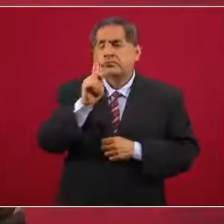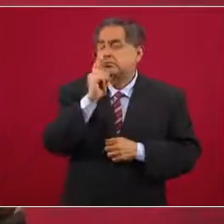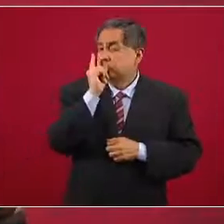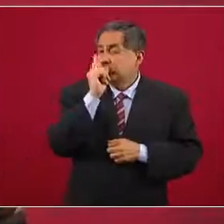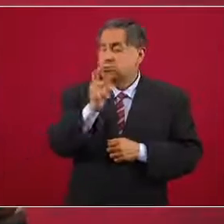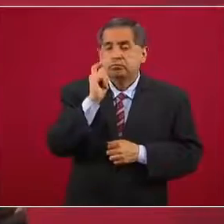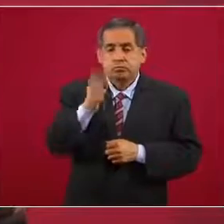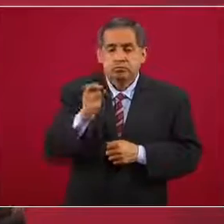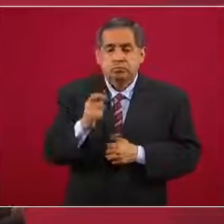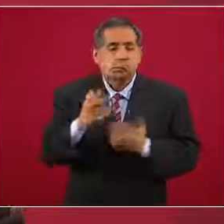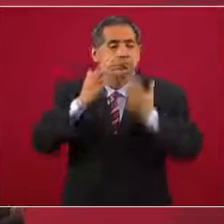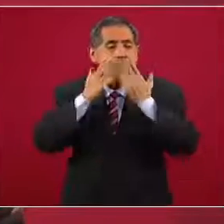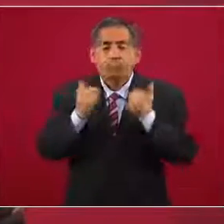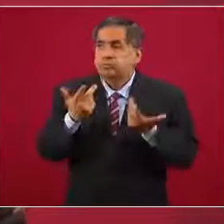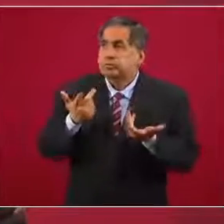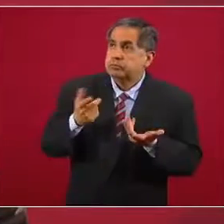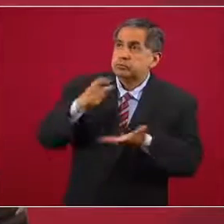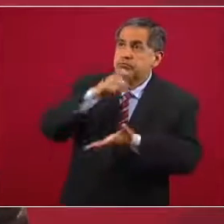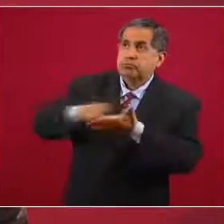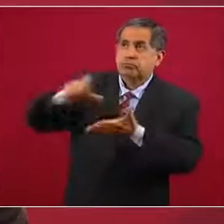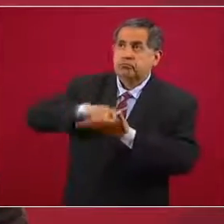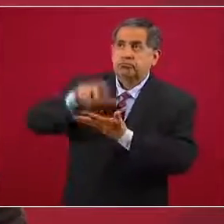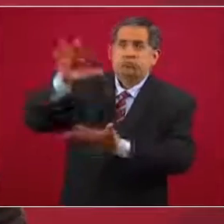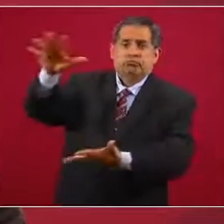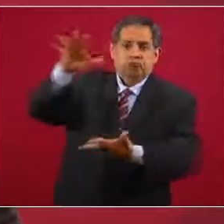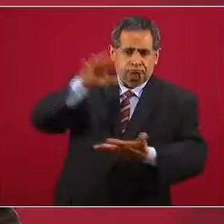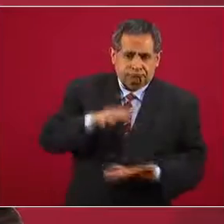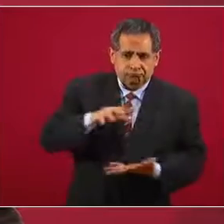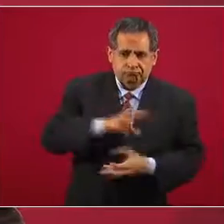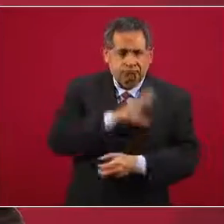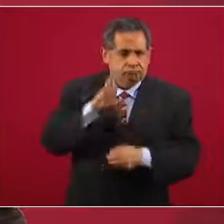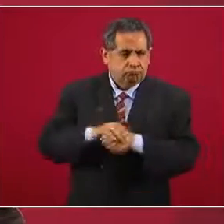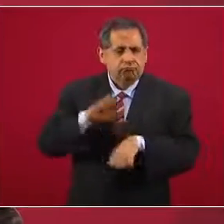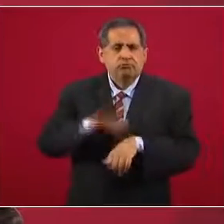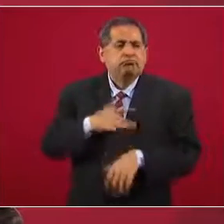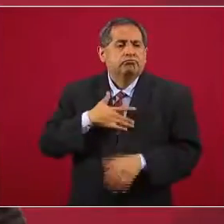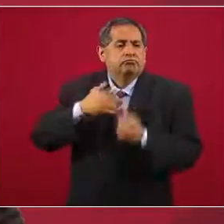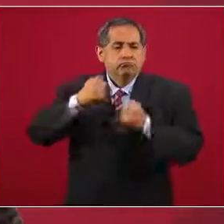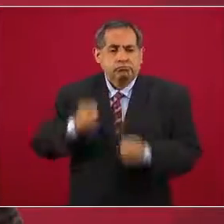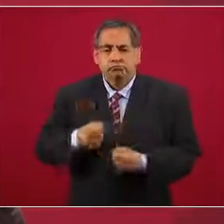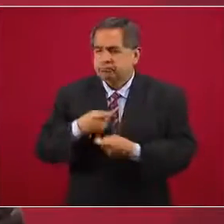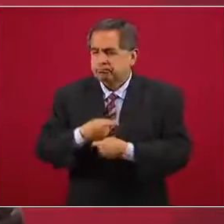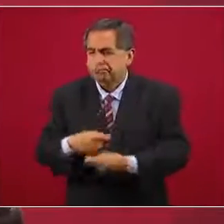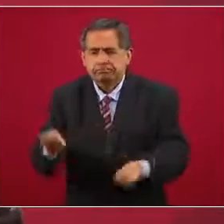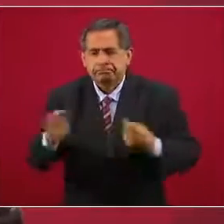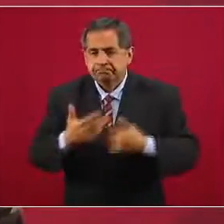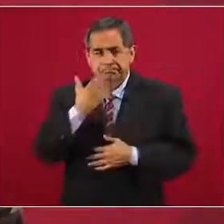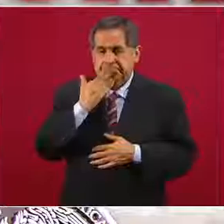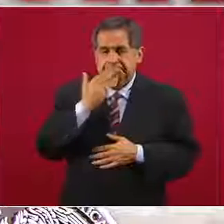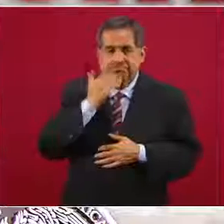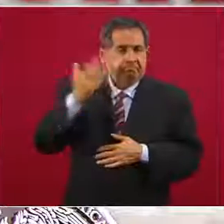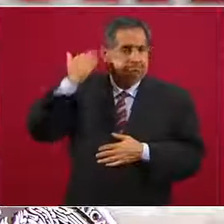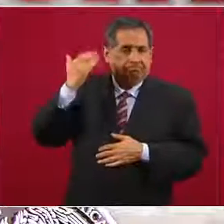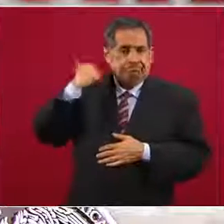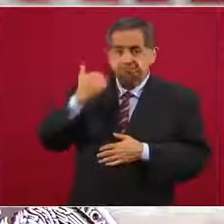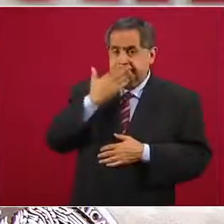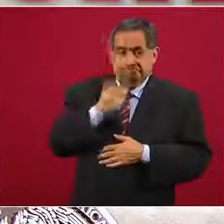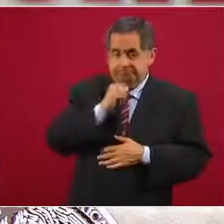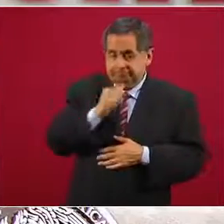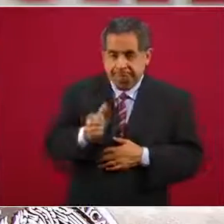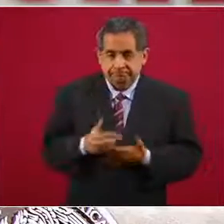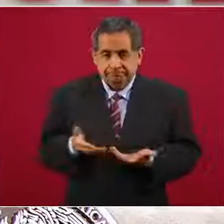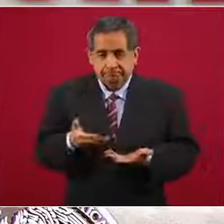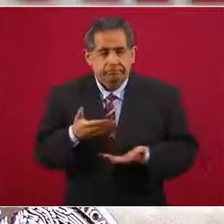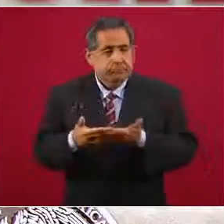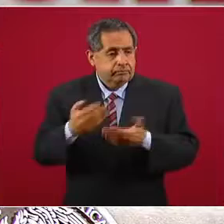especial porque no existía una compra consolidada que lo asegurara y que desde el MAS fuera el momento,